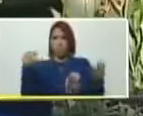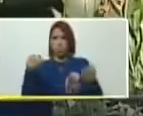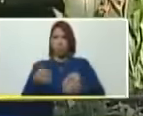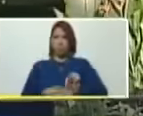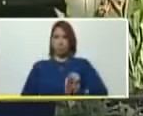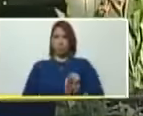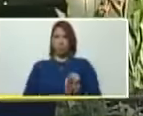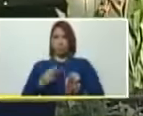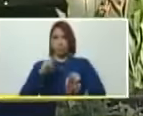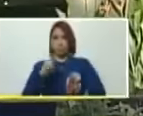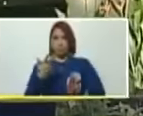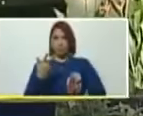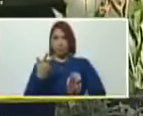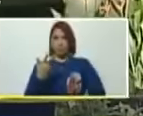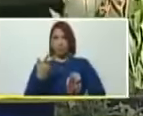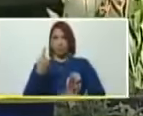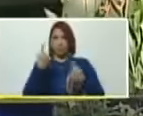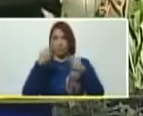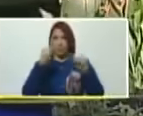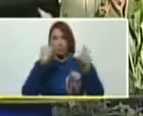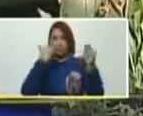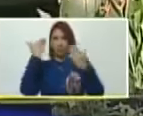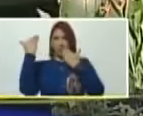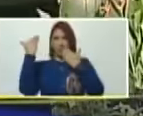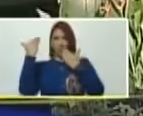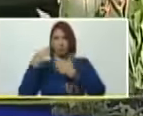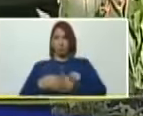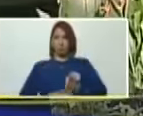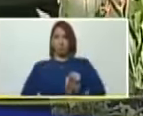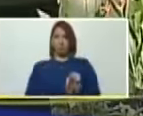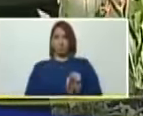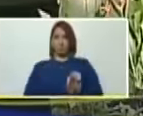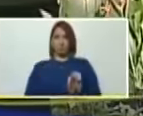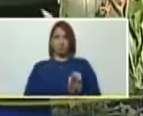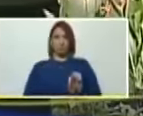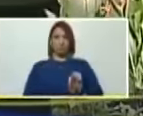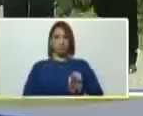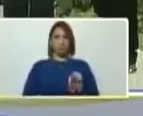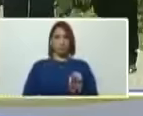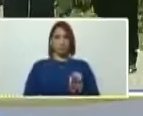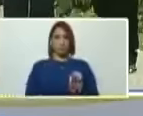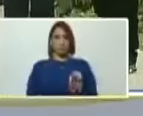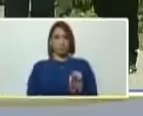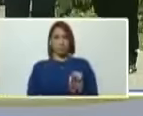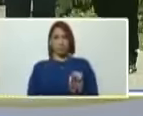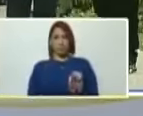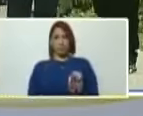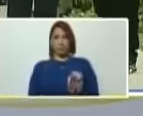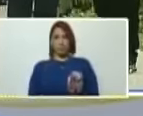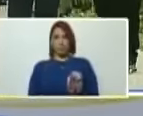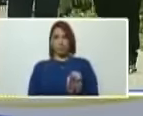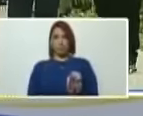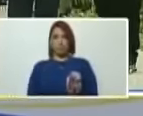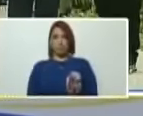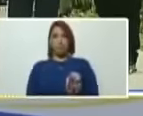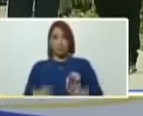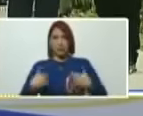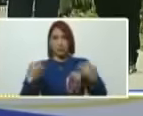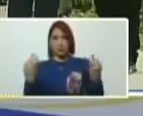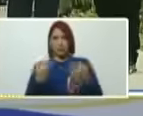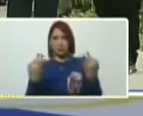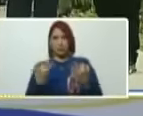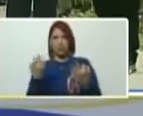esta tercera fase. Adelante, mi comandante. Estoy seguro que vamos a tener éxito